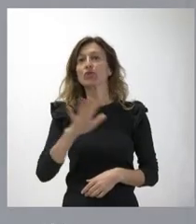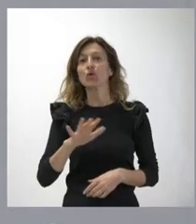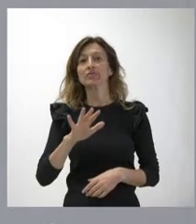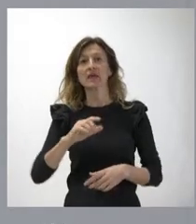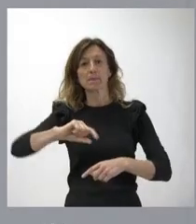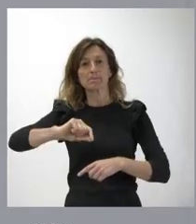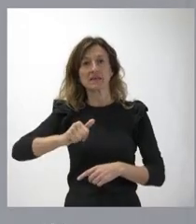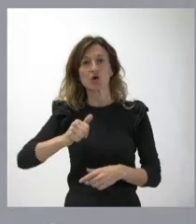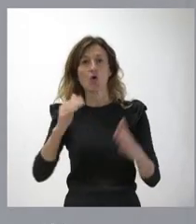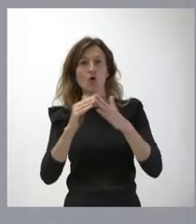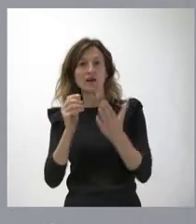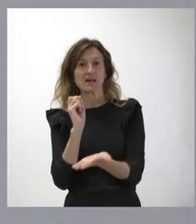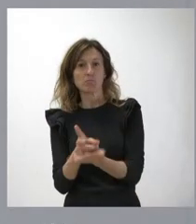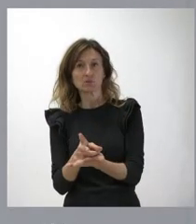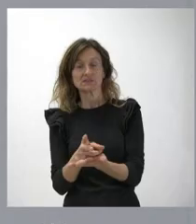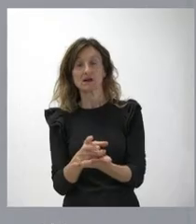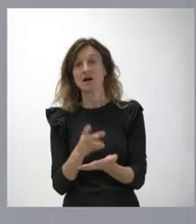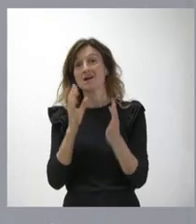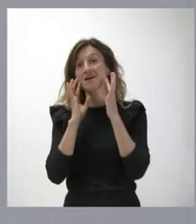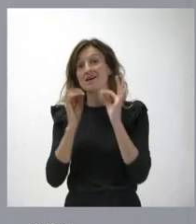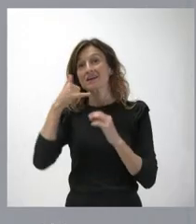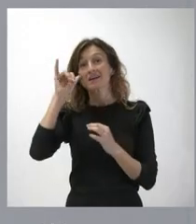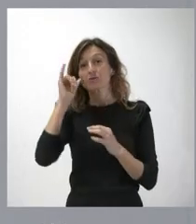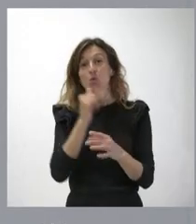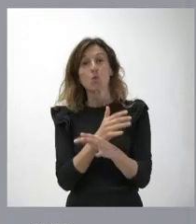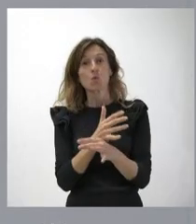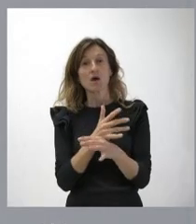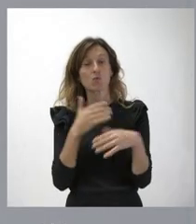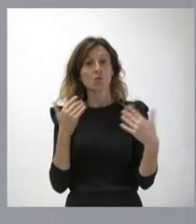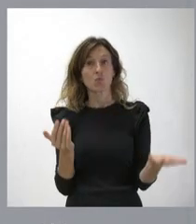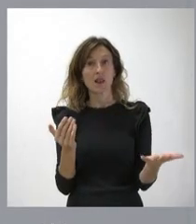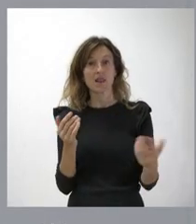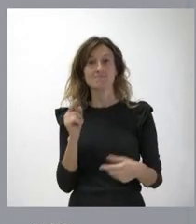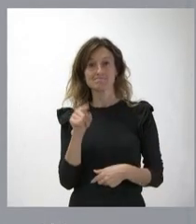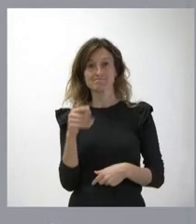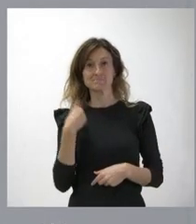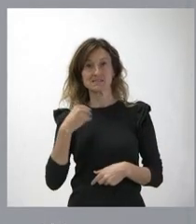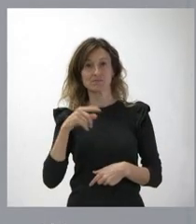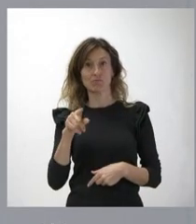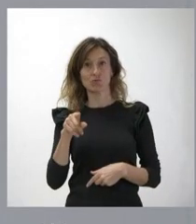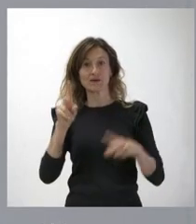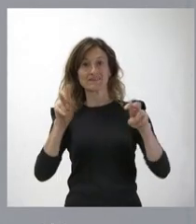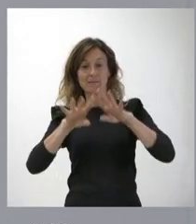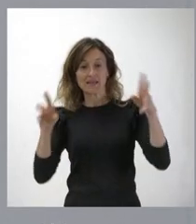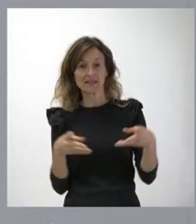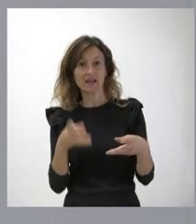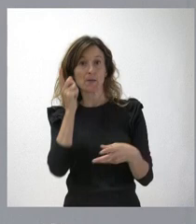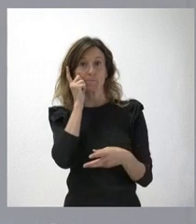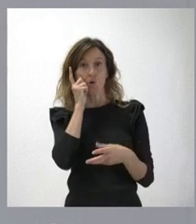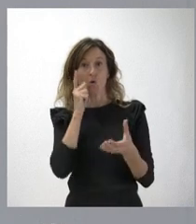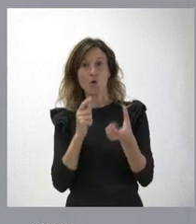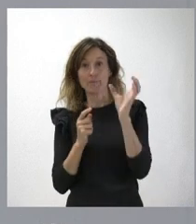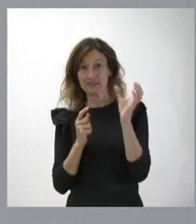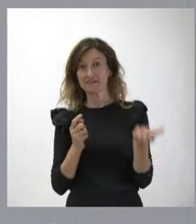o las casas de apuestas el principal riesgo lógicamente para el juego está aquí en el internet y en los teléfonos móviles Esta es la